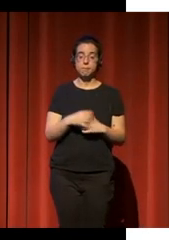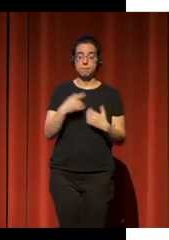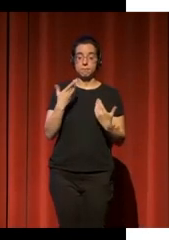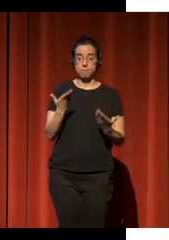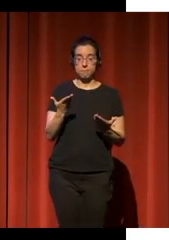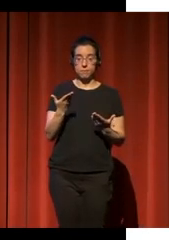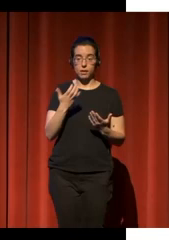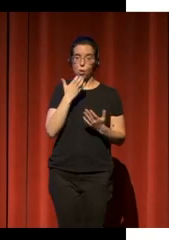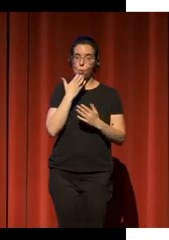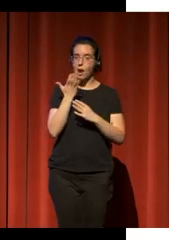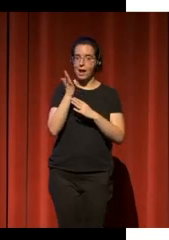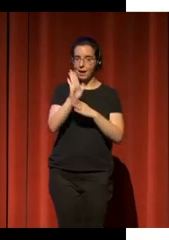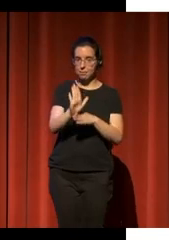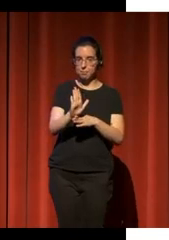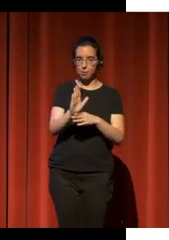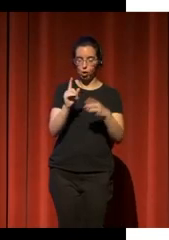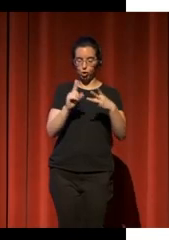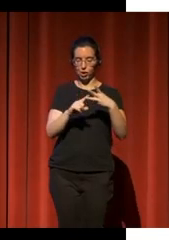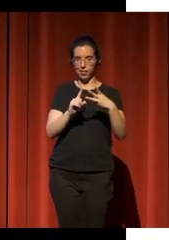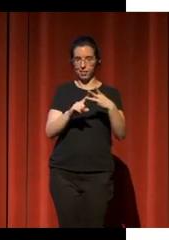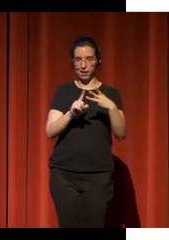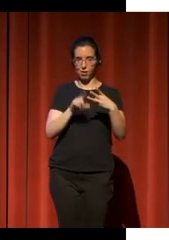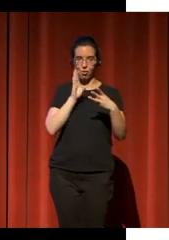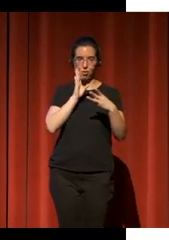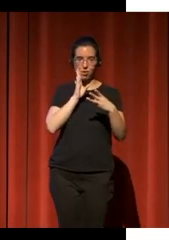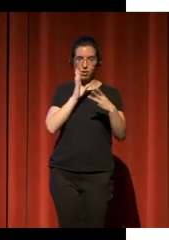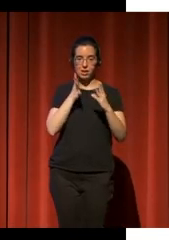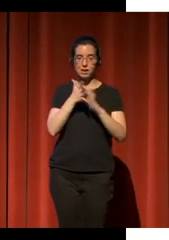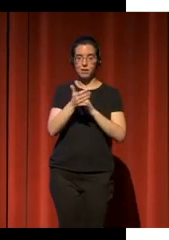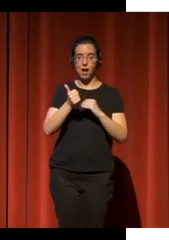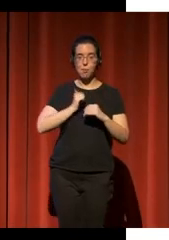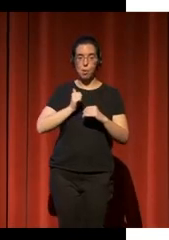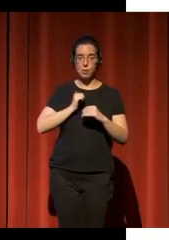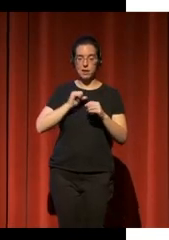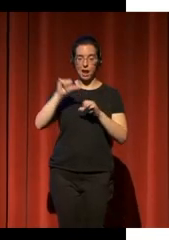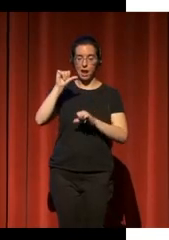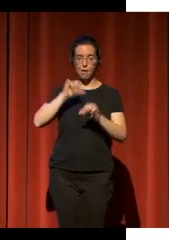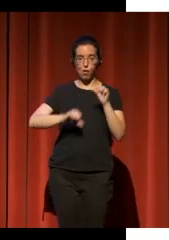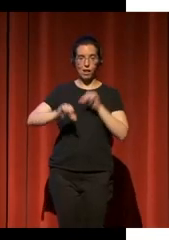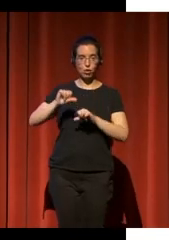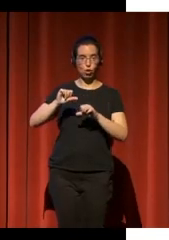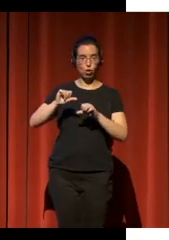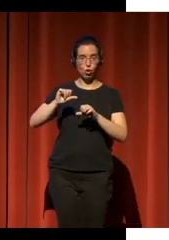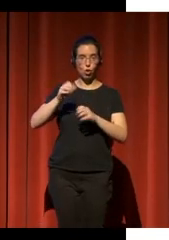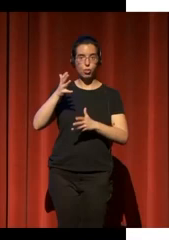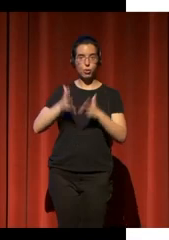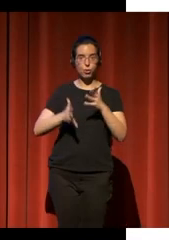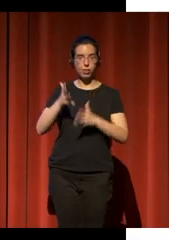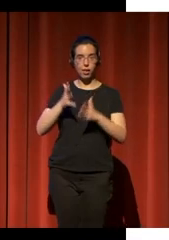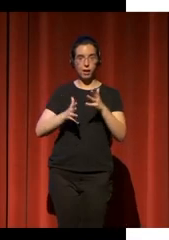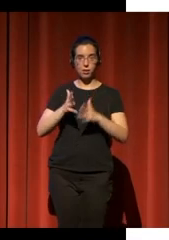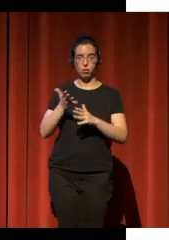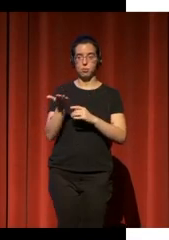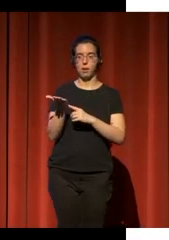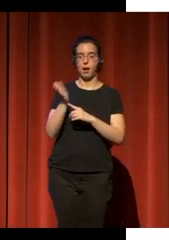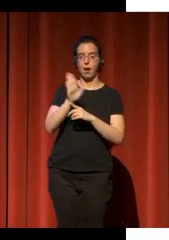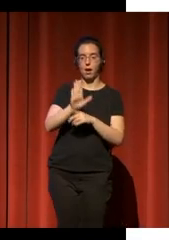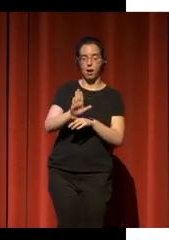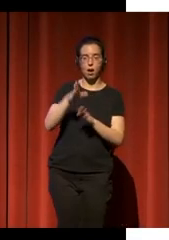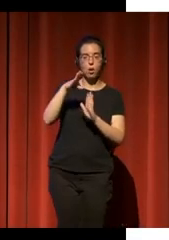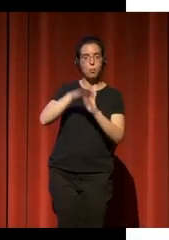del de la tercera Concepción no de aprovechar el laboratorio ciudadano para tratar de llevar a cabo una programación